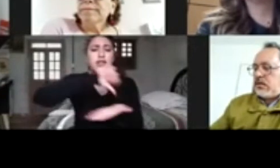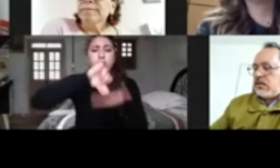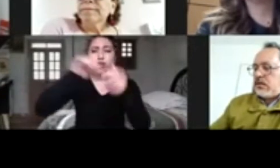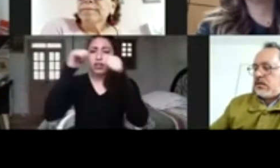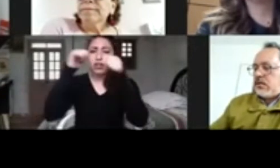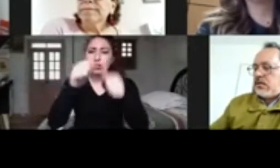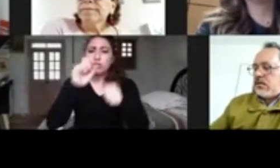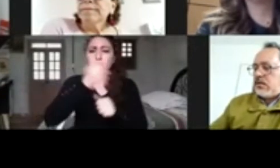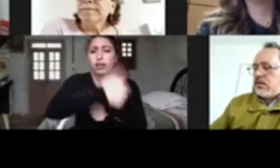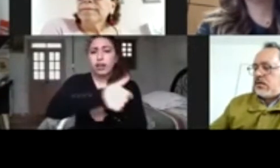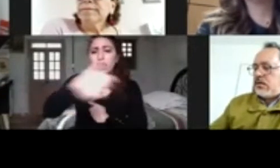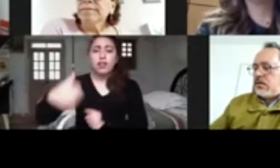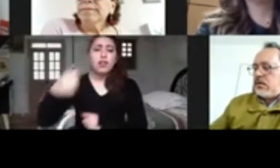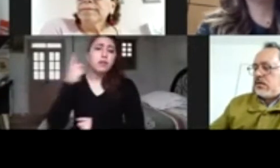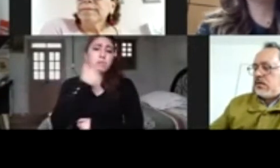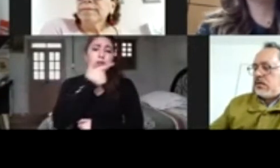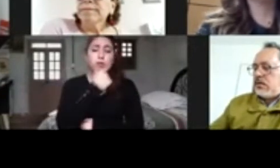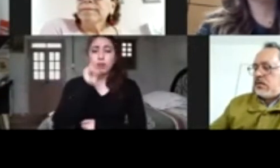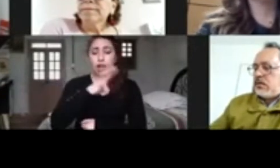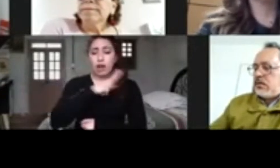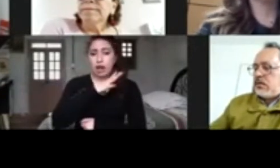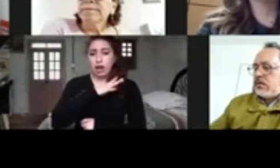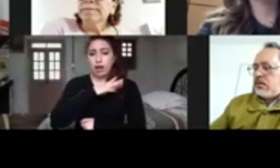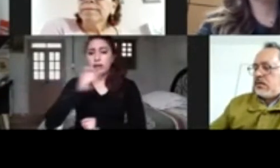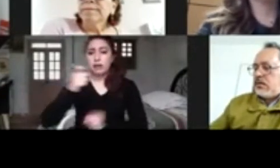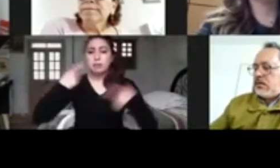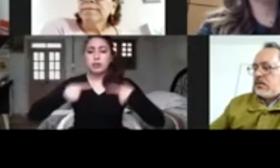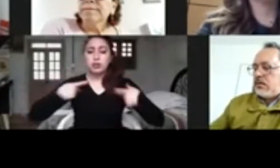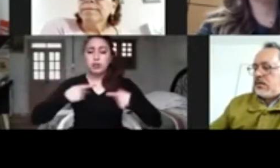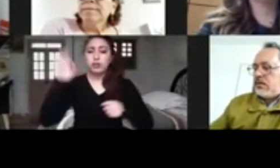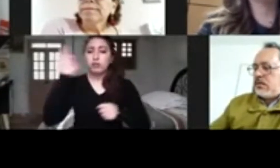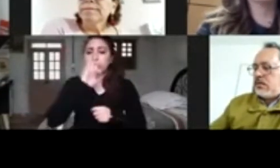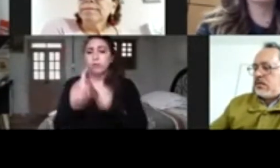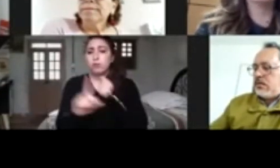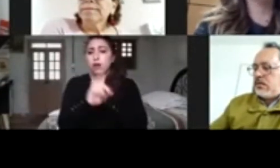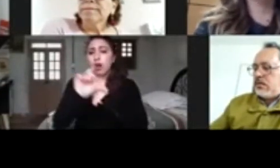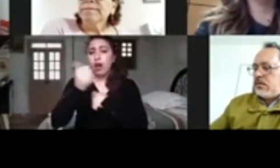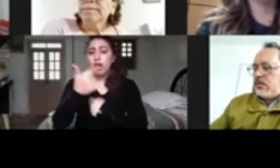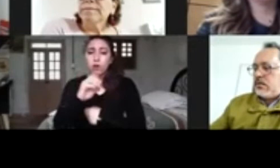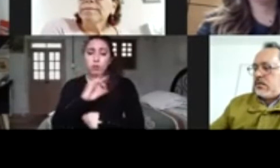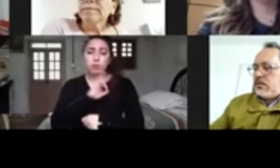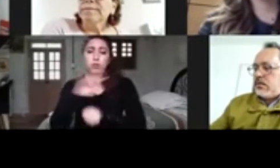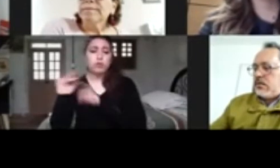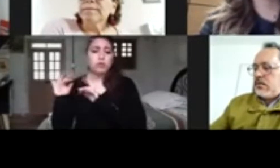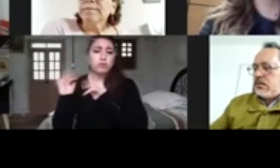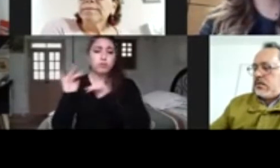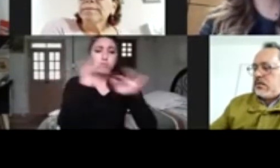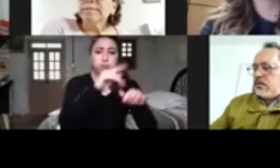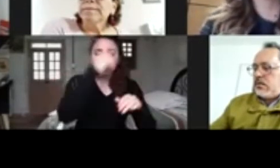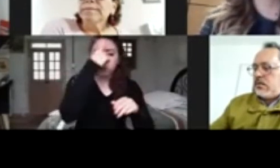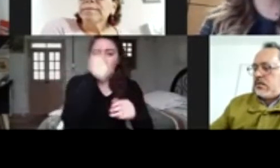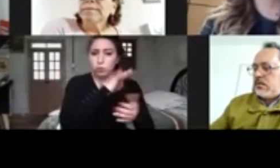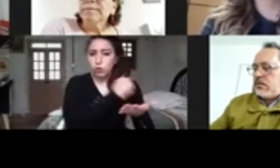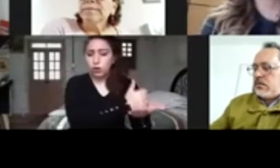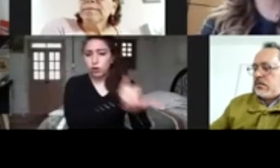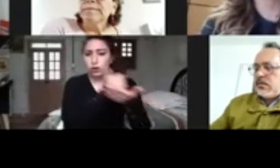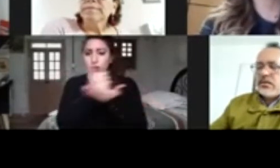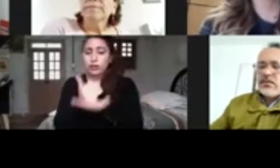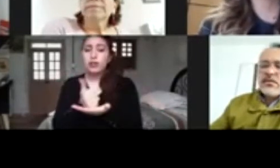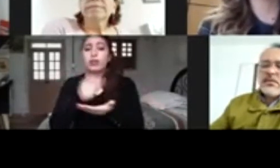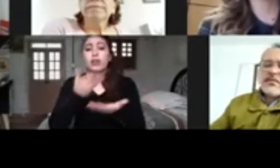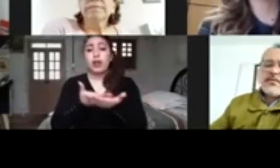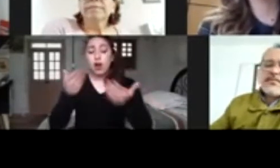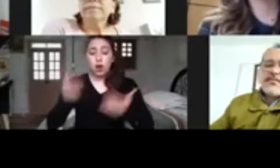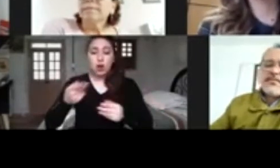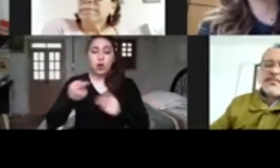oportunidad, insisto, de dirigirme a ustedes con esta presentación de taller en materia de transparencia, taller en